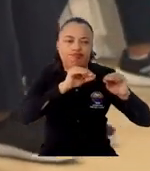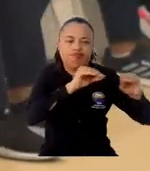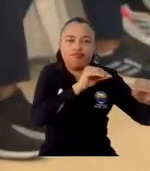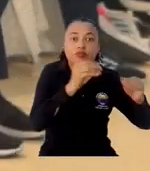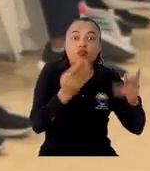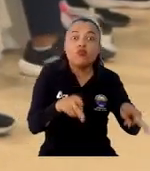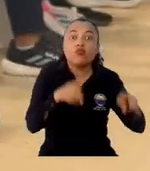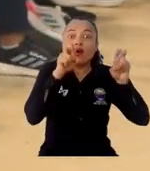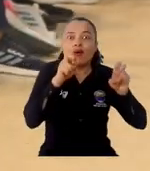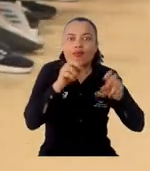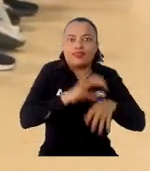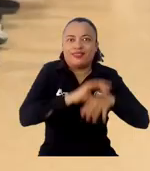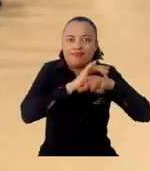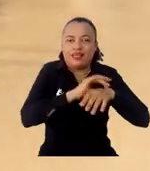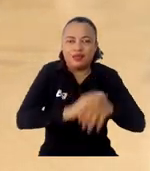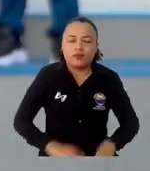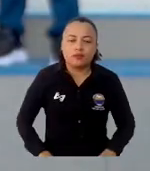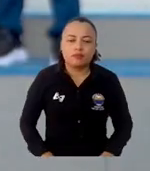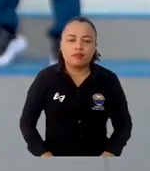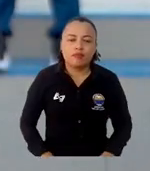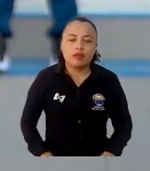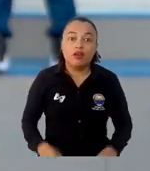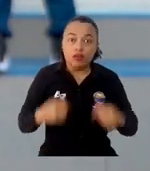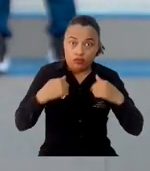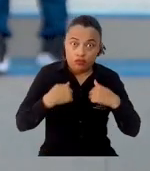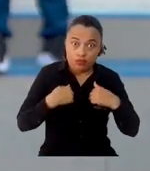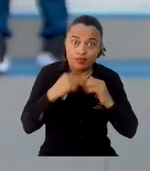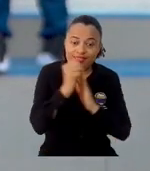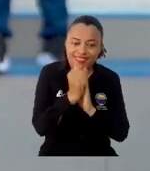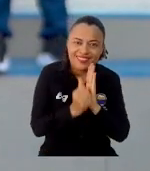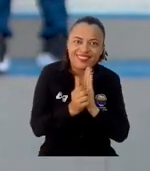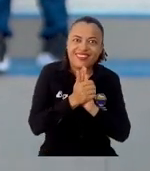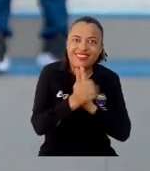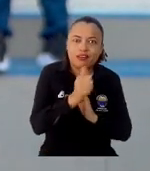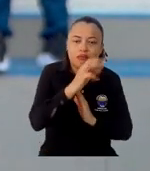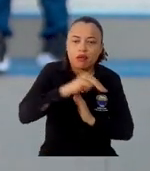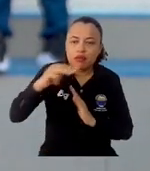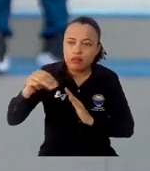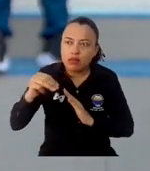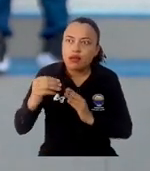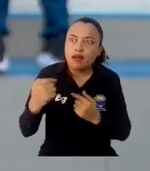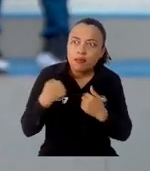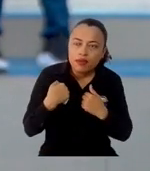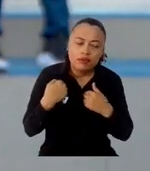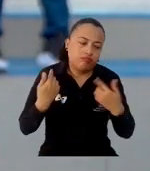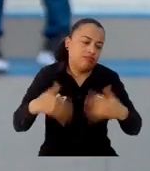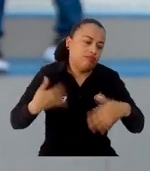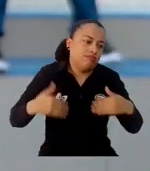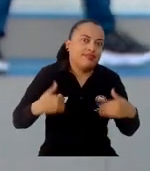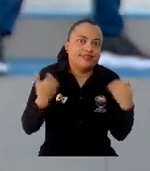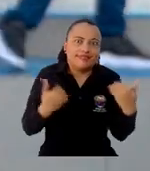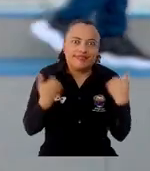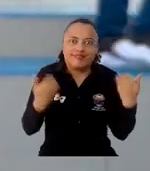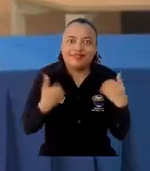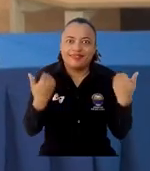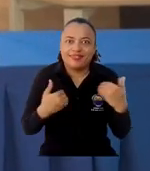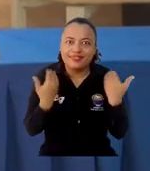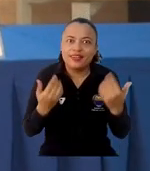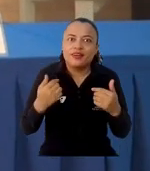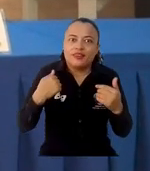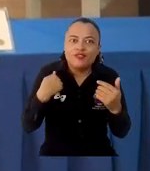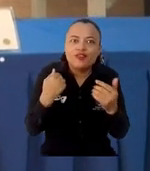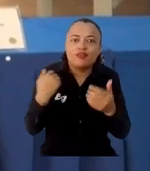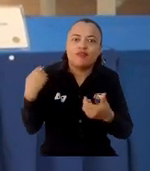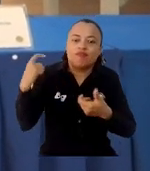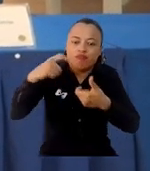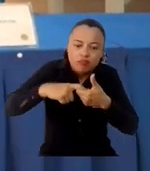permitido formar nuevos médicos. Al saber que iba a ser beneficiaria de este programa fue completamente satisfactorio para mí. Y